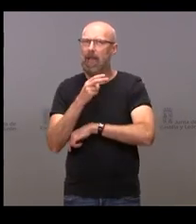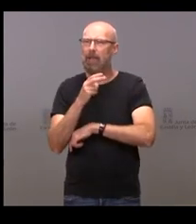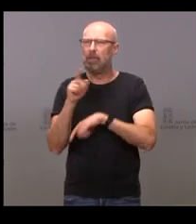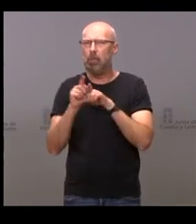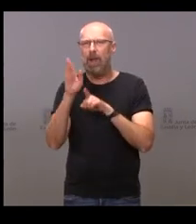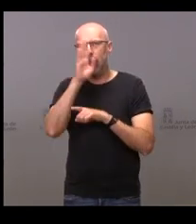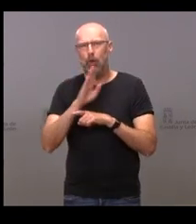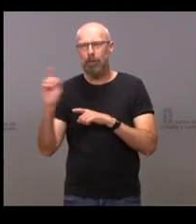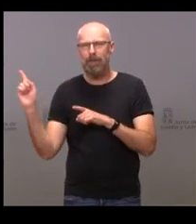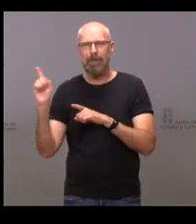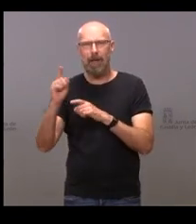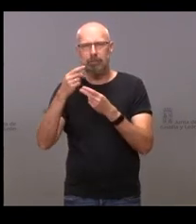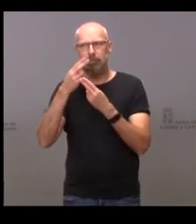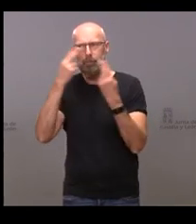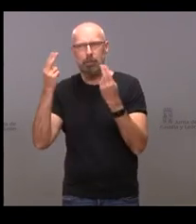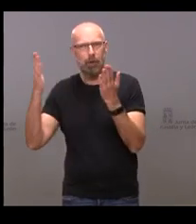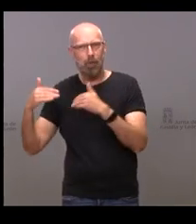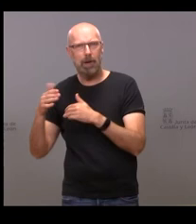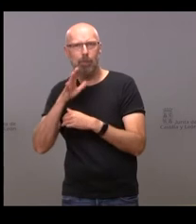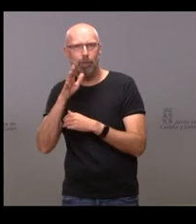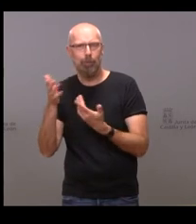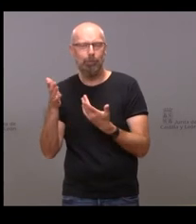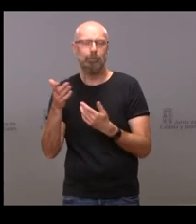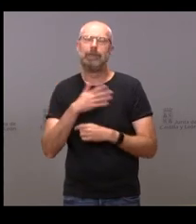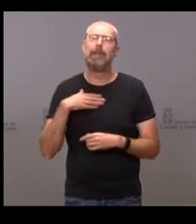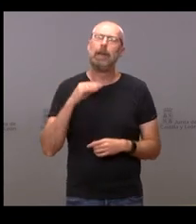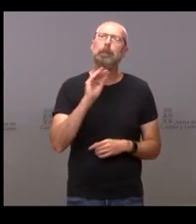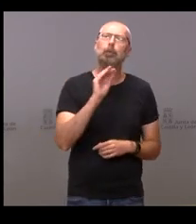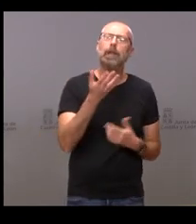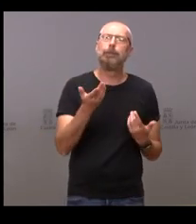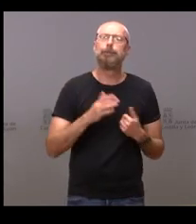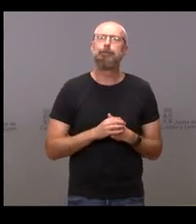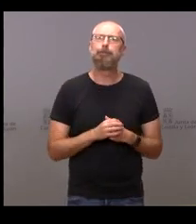con esto de la polémica? Le quería preguntar,